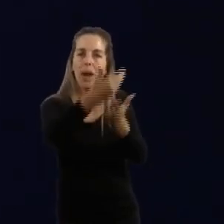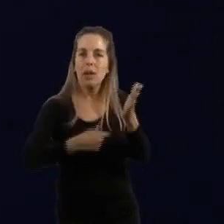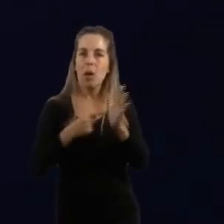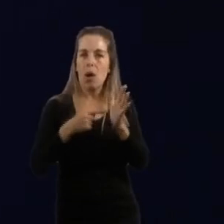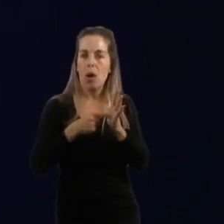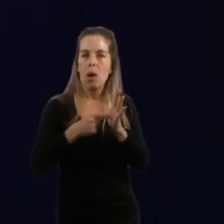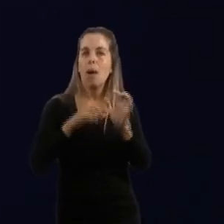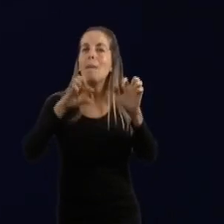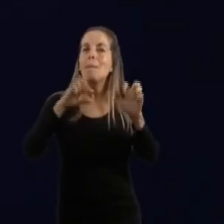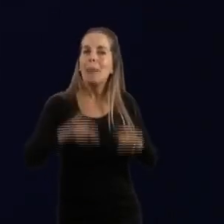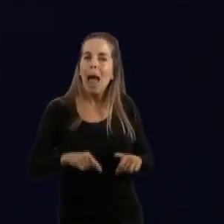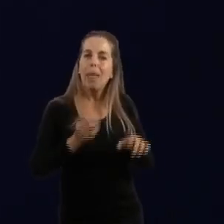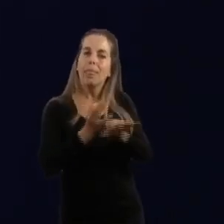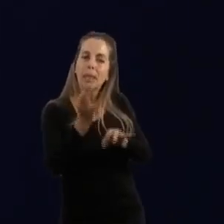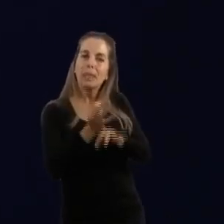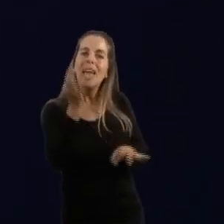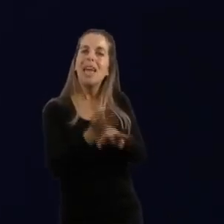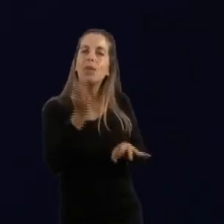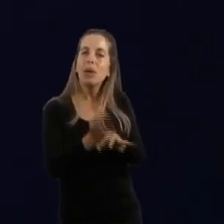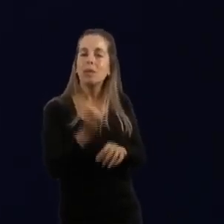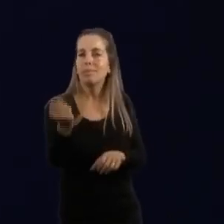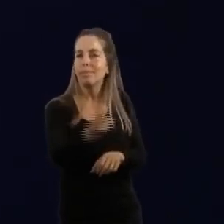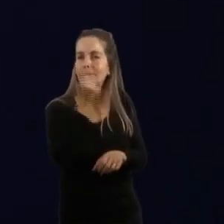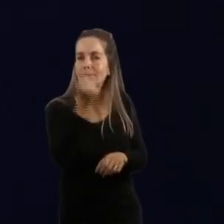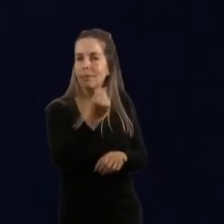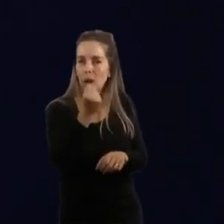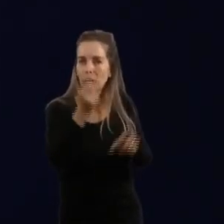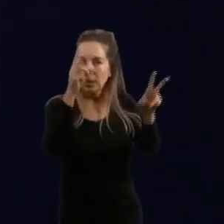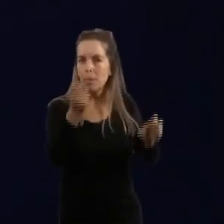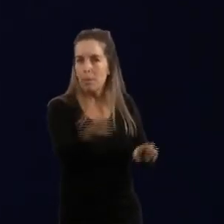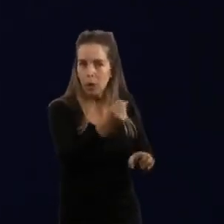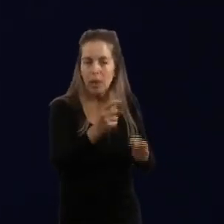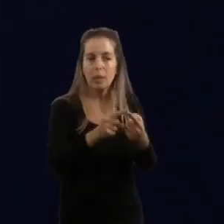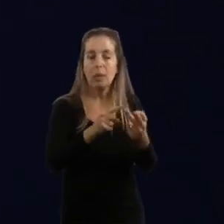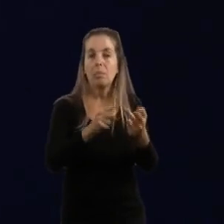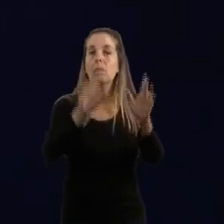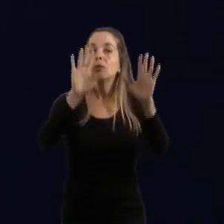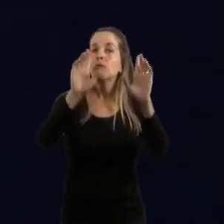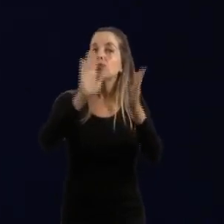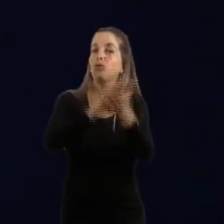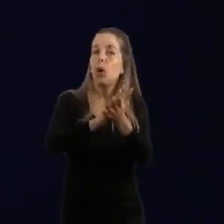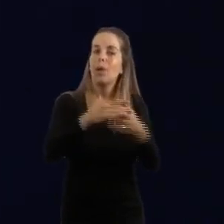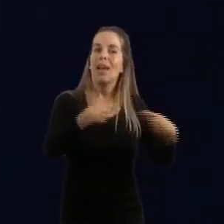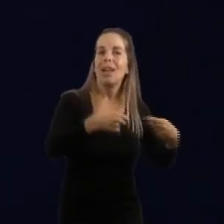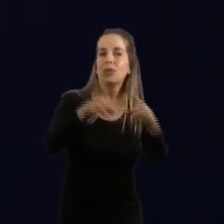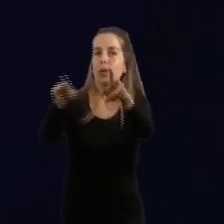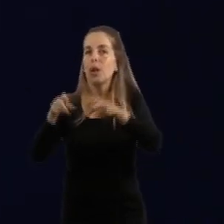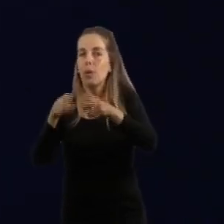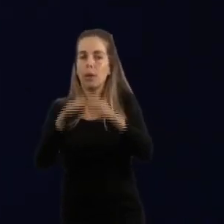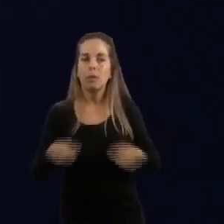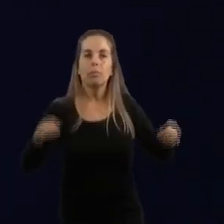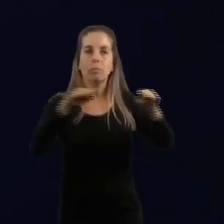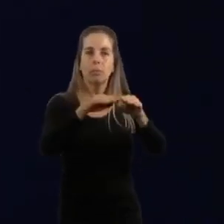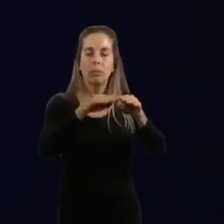el plan de alfabetización era fundamental. Después, estamos de acuerdo con lograr el equilibrio fiscal. Bueno,